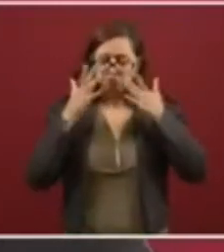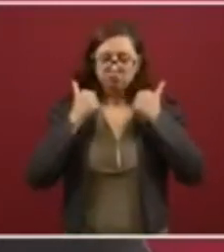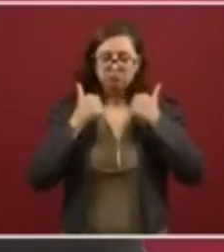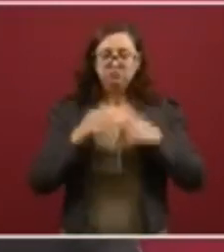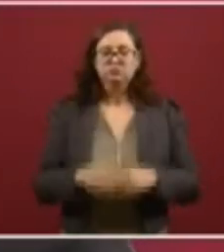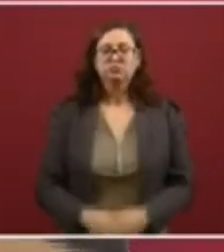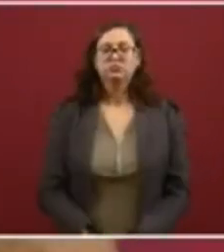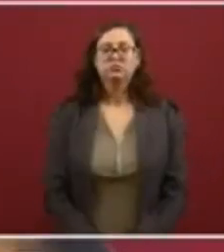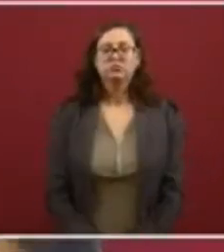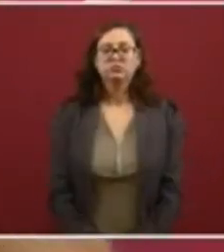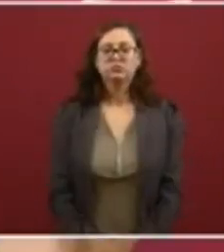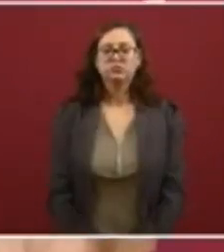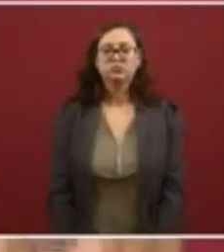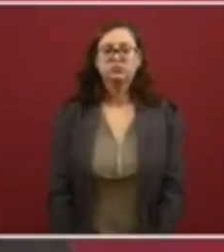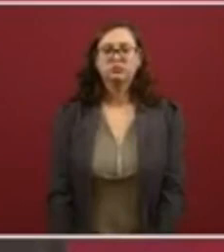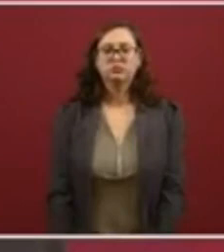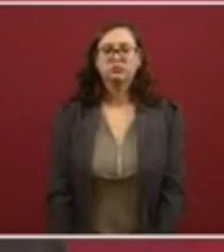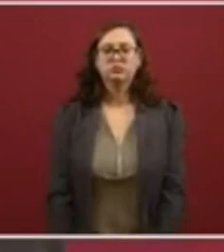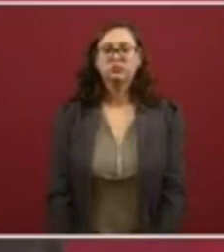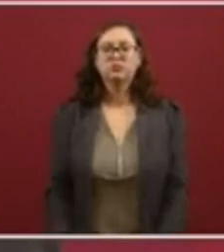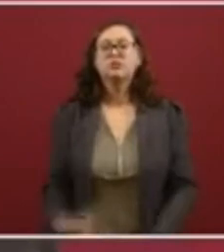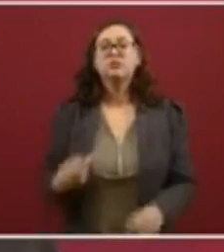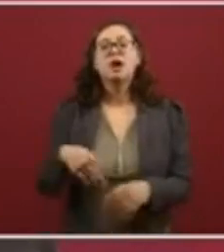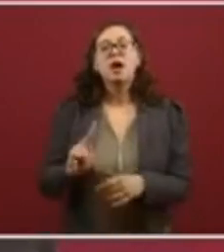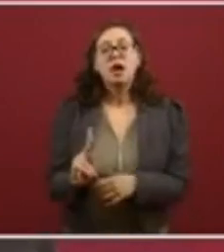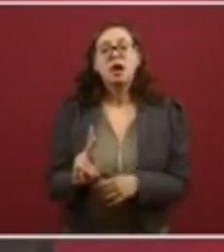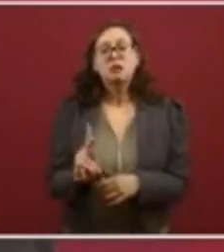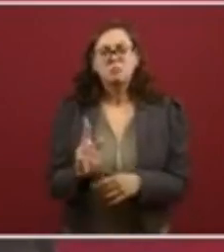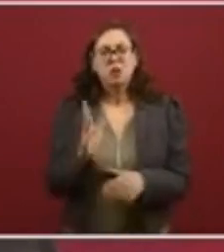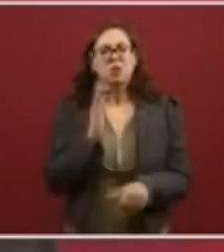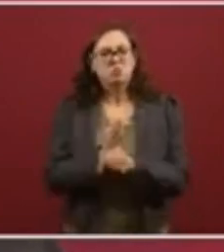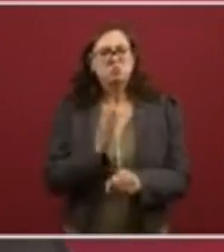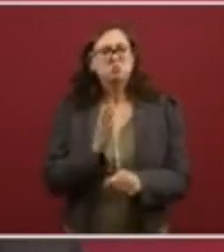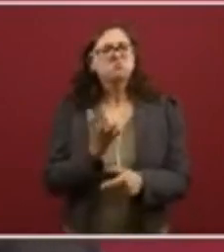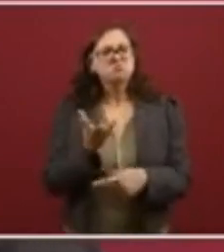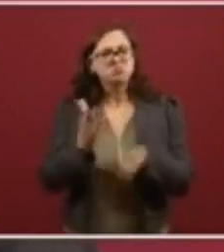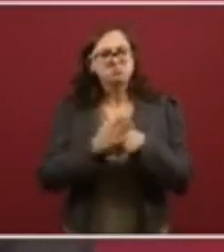pero bueno, vale más que ella nos exponga sobre este asunto.